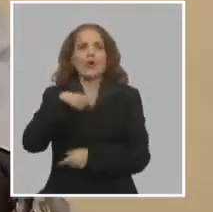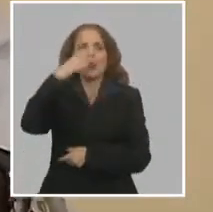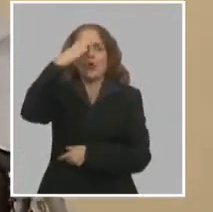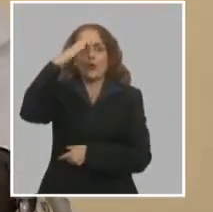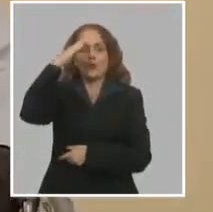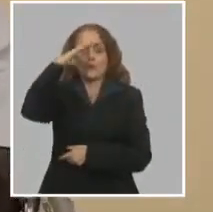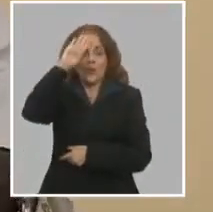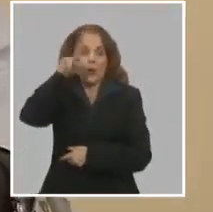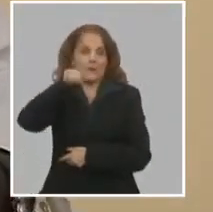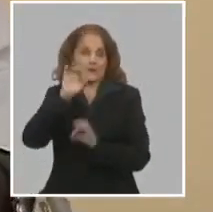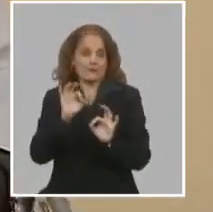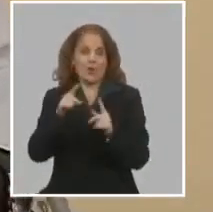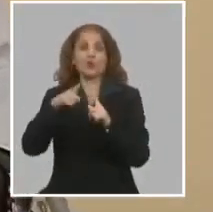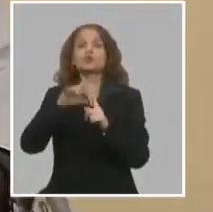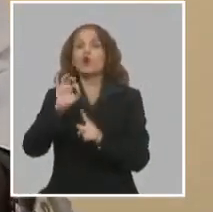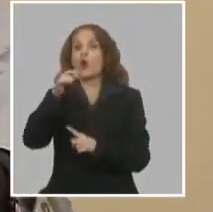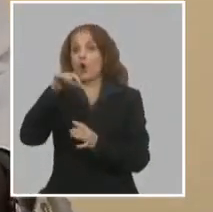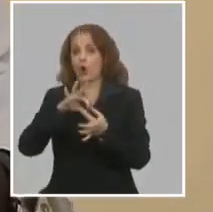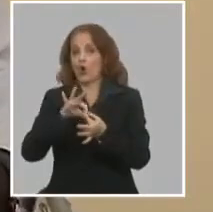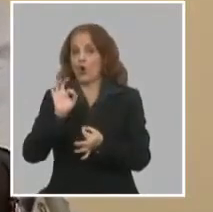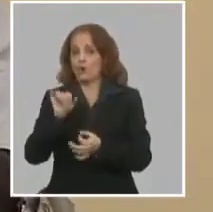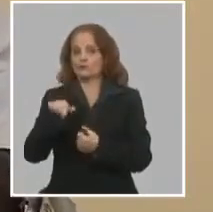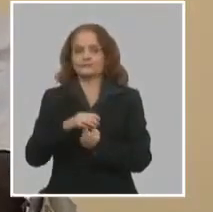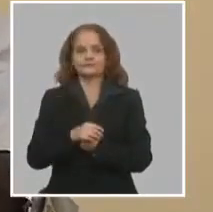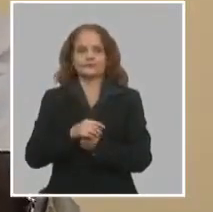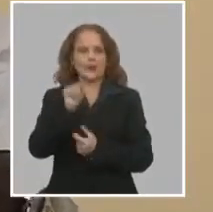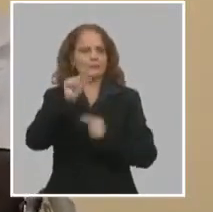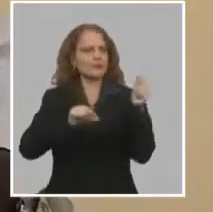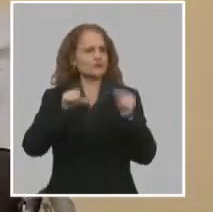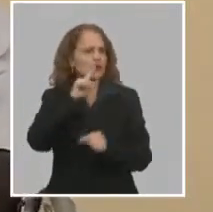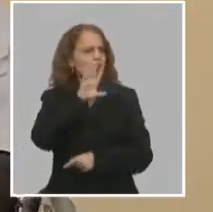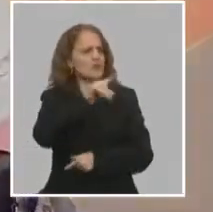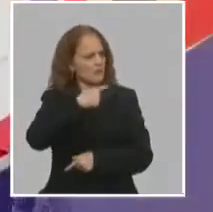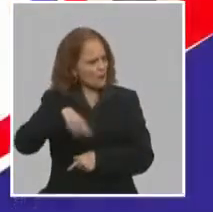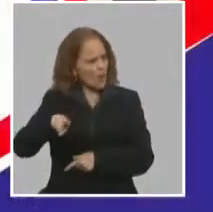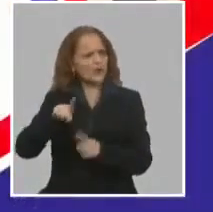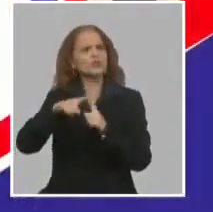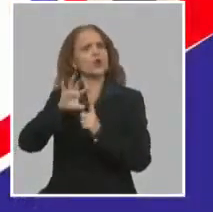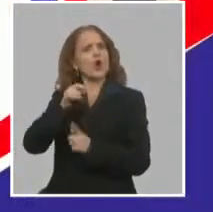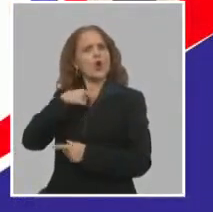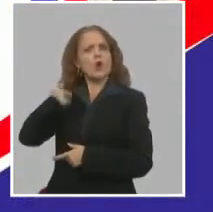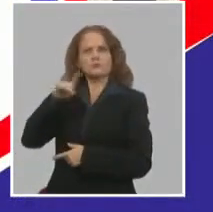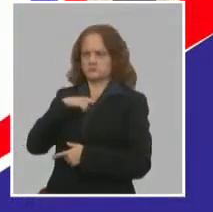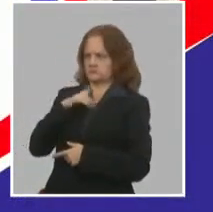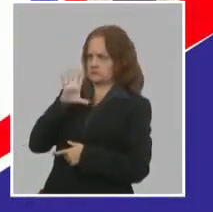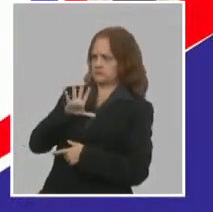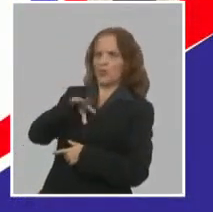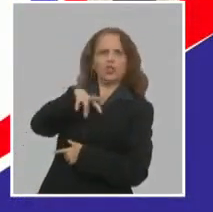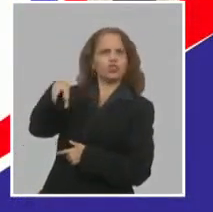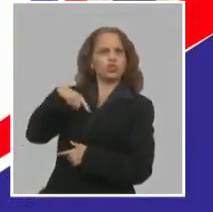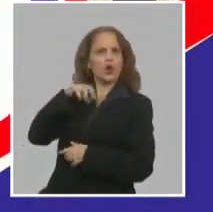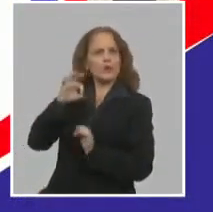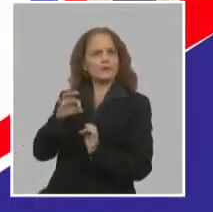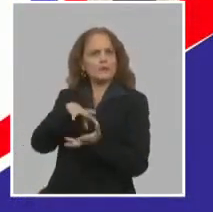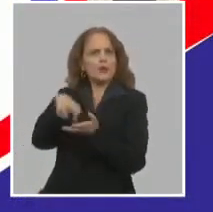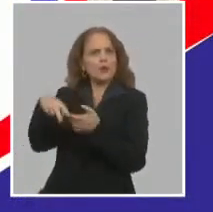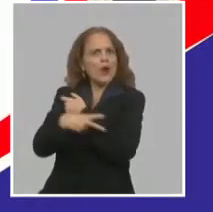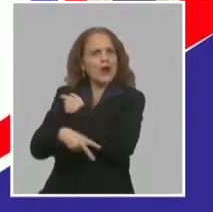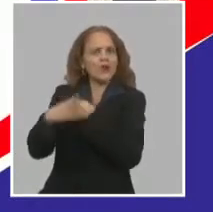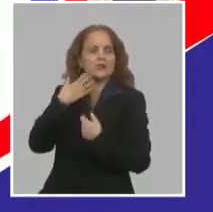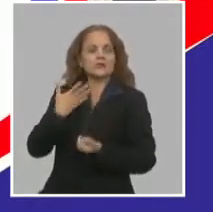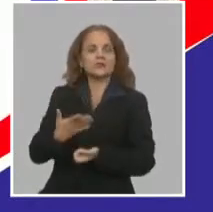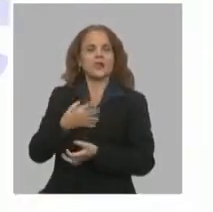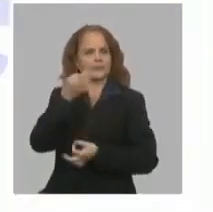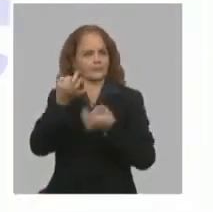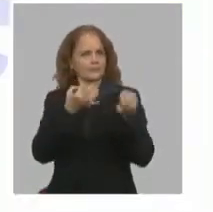Muchas personas, cuando ya yo le dije para el lugar donde iba, no conocían ni dónde estaba Togo. Me empezaron a preguntar dónde es. Le dije,